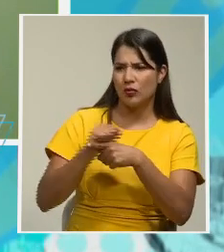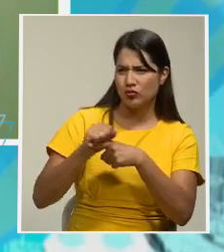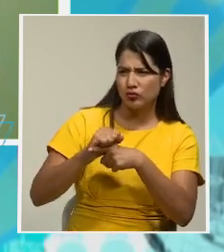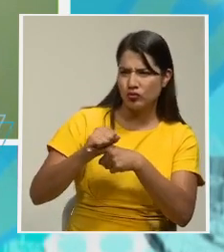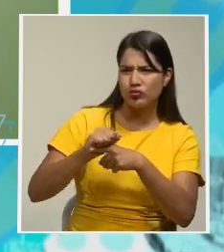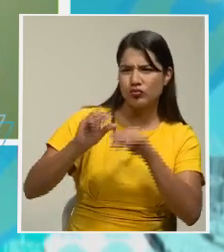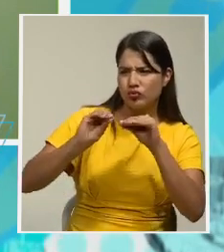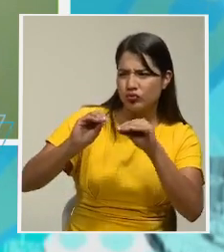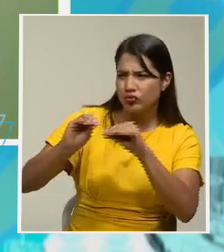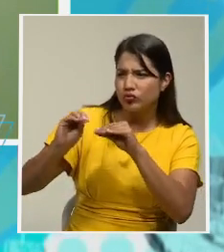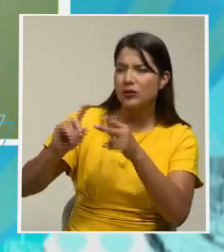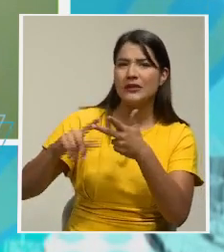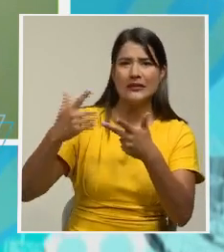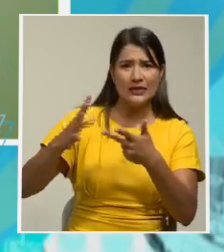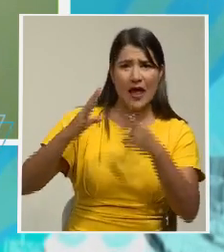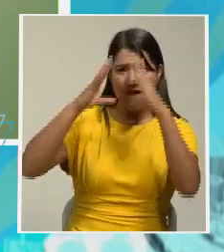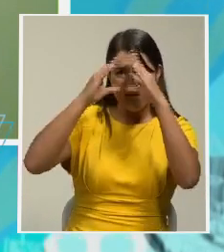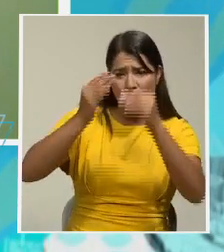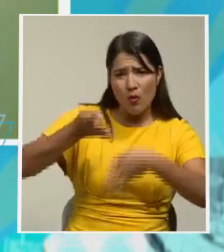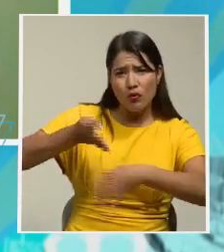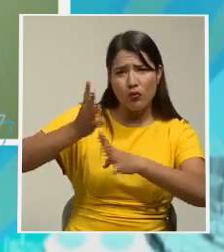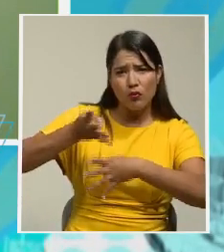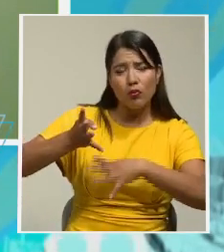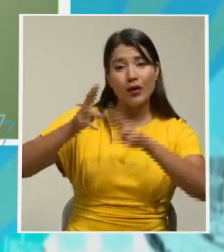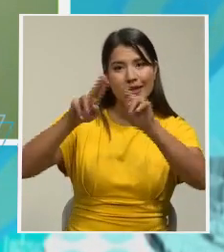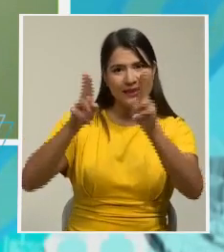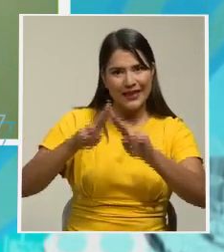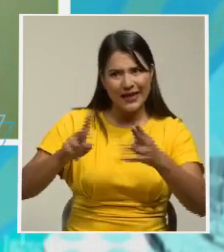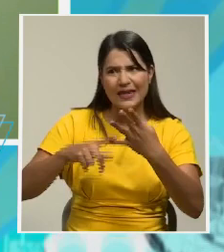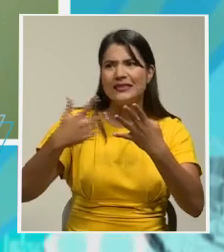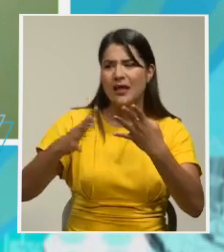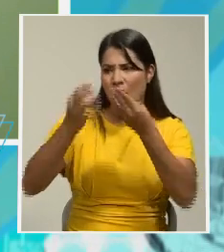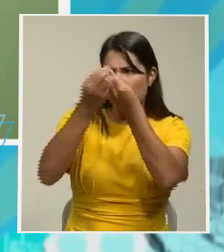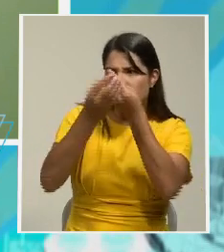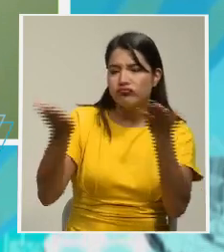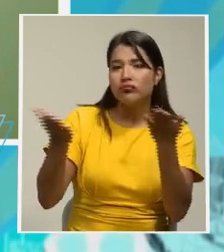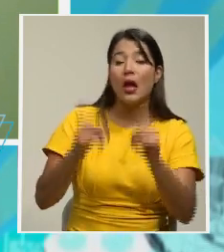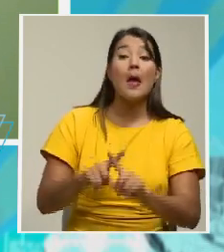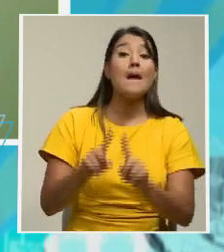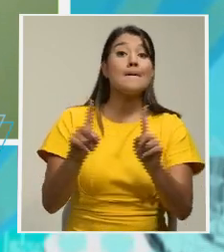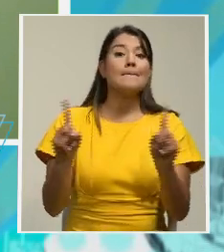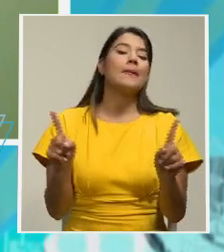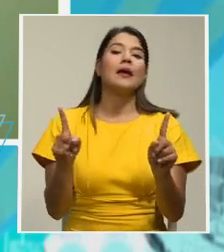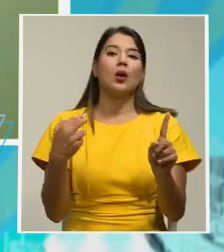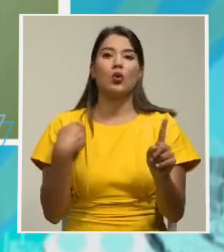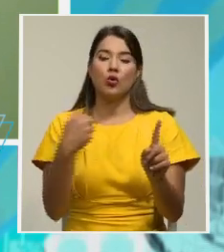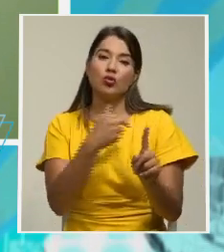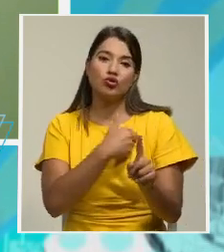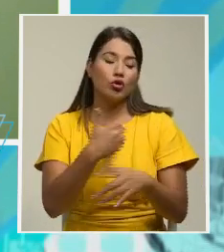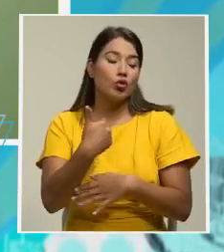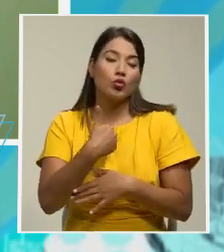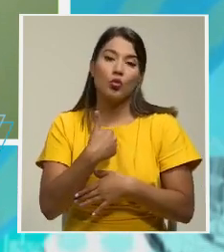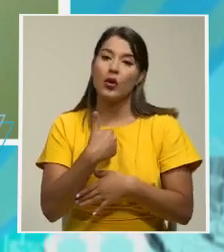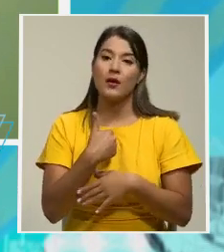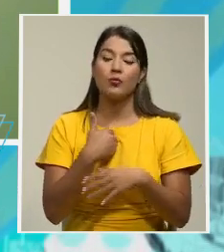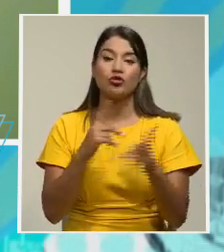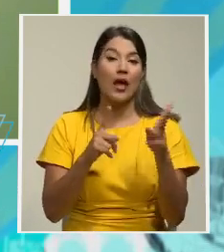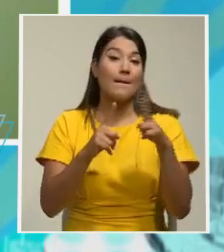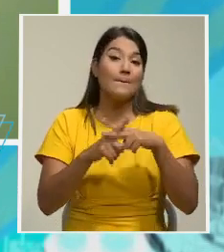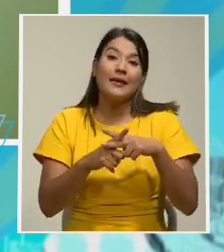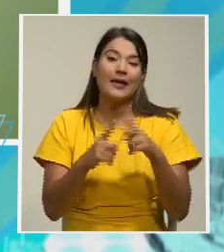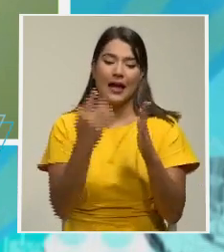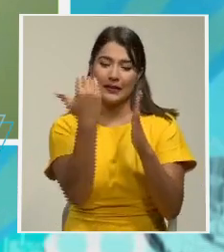ha posteado la información en internet, se ha comunicado, pero efectivamente pues en estos días hemos tenido que aplicar de alguna forma